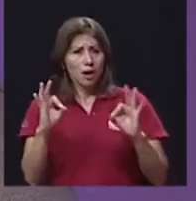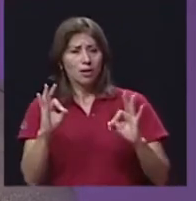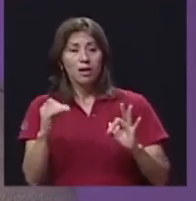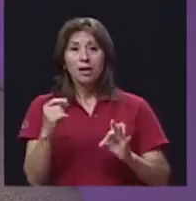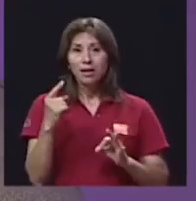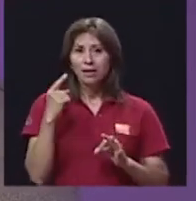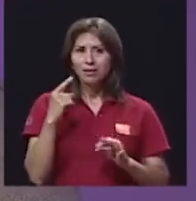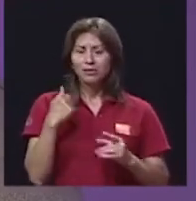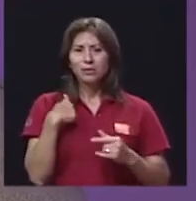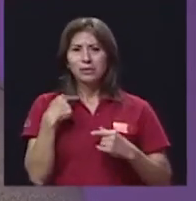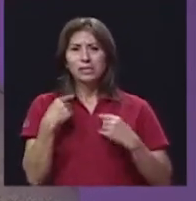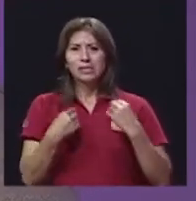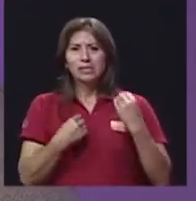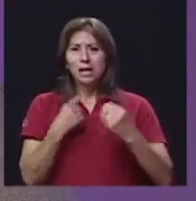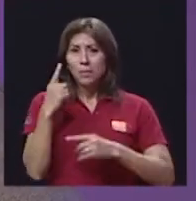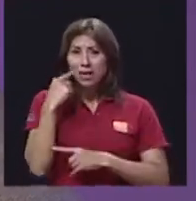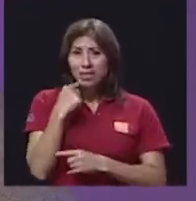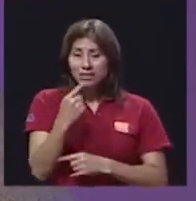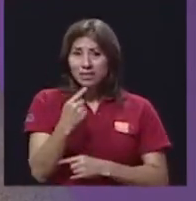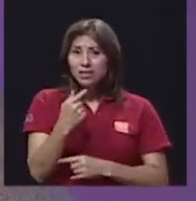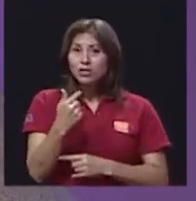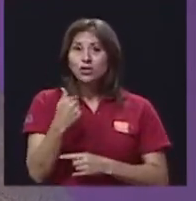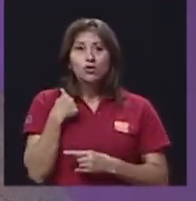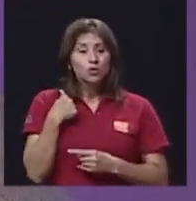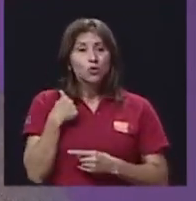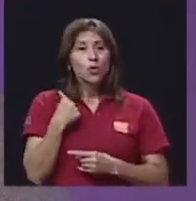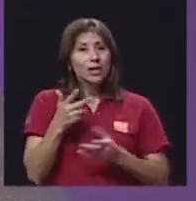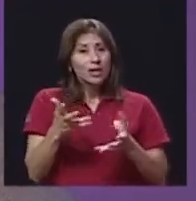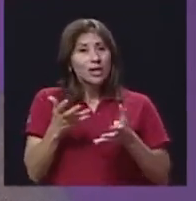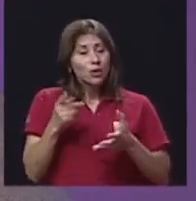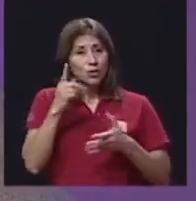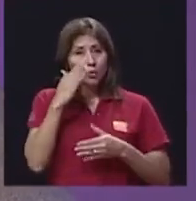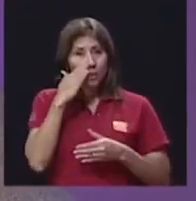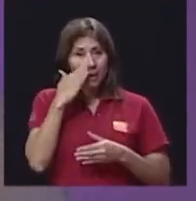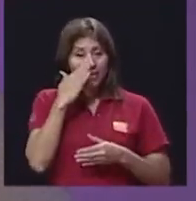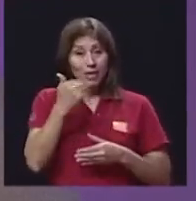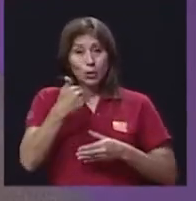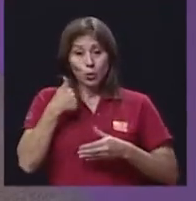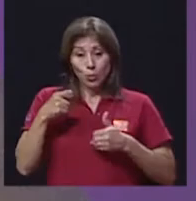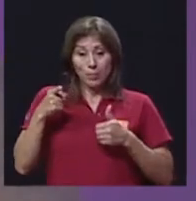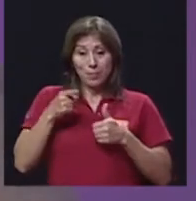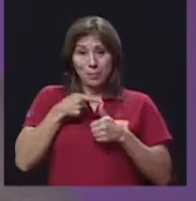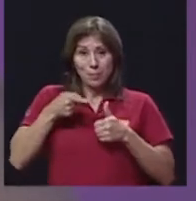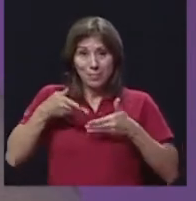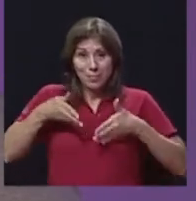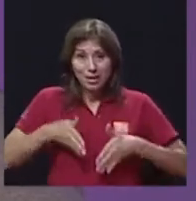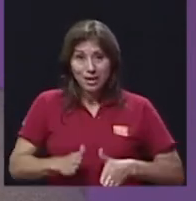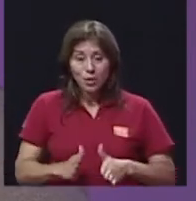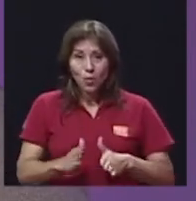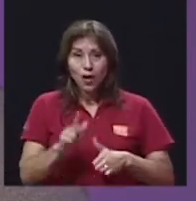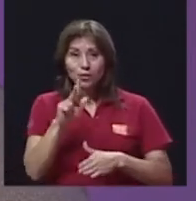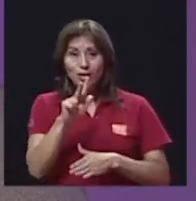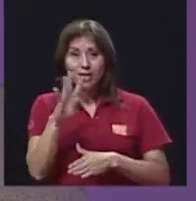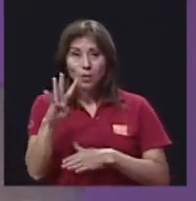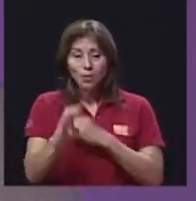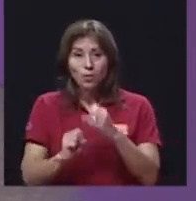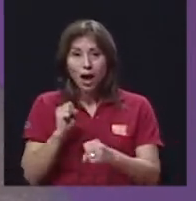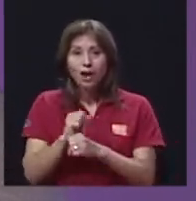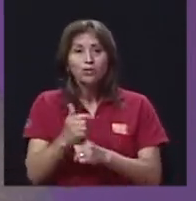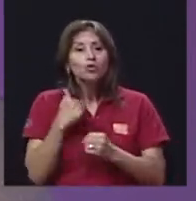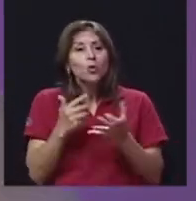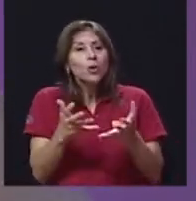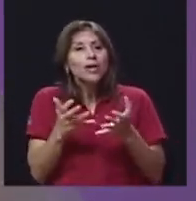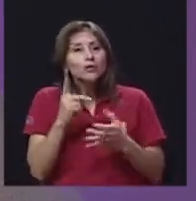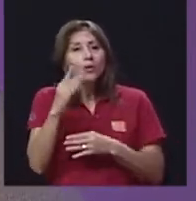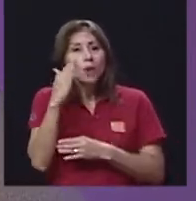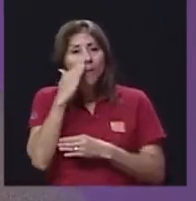ser una madre que no tuvo sus hijos a los 25 sin a los 34 su hijo mayor yo quiero ser una madre que esté con su hijo yo quiero